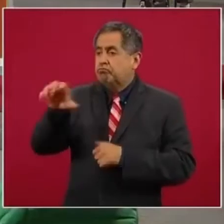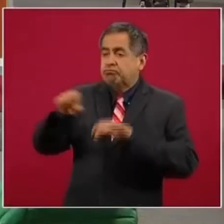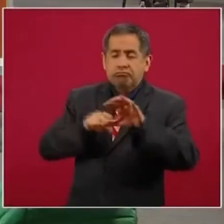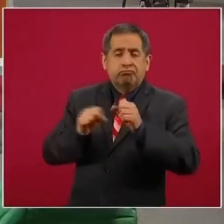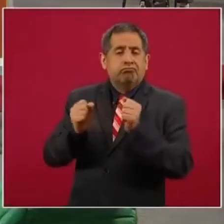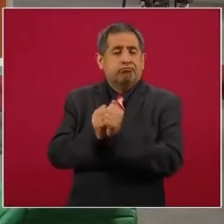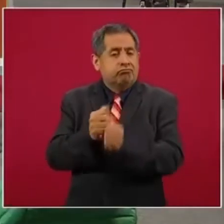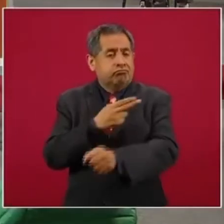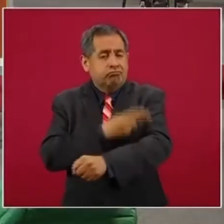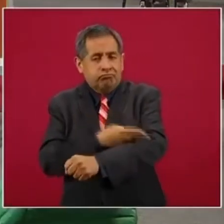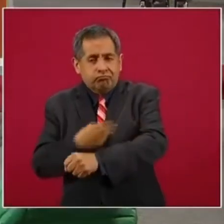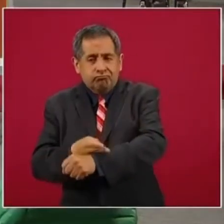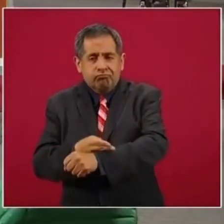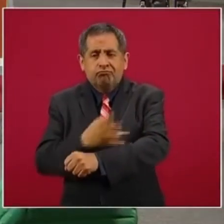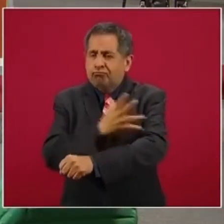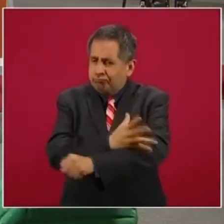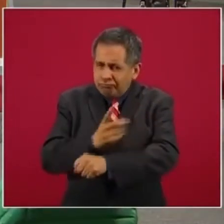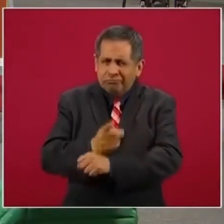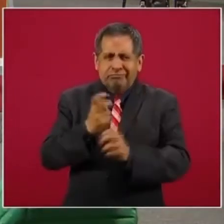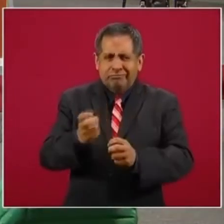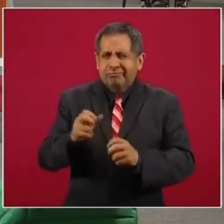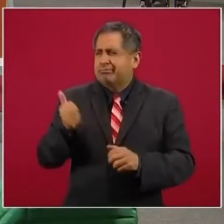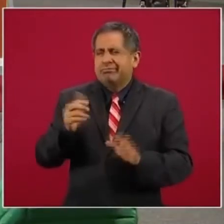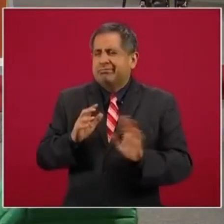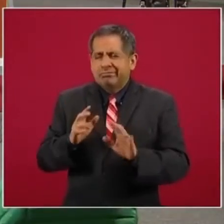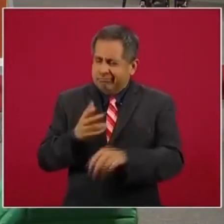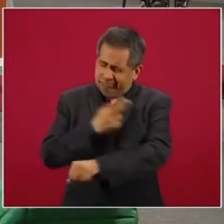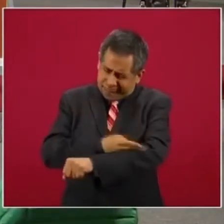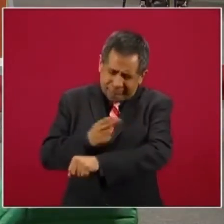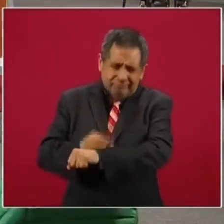más que cualquier otra cosa.